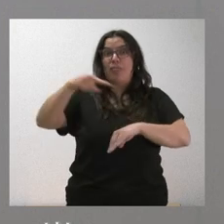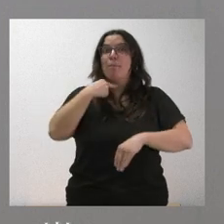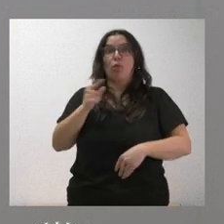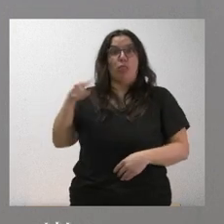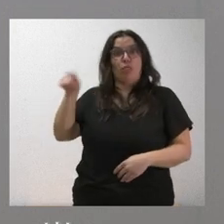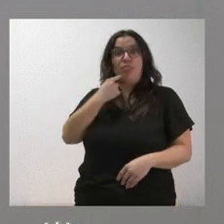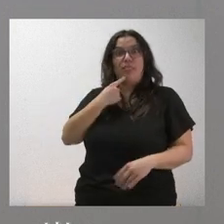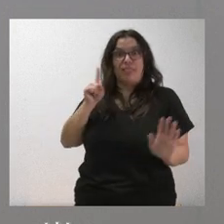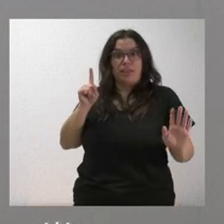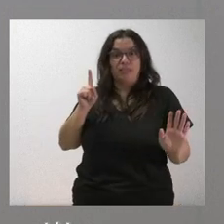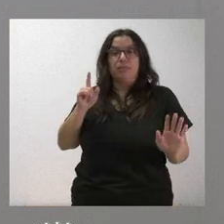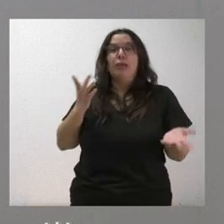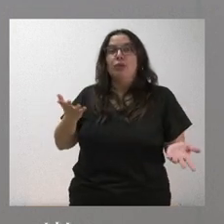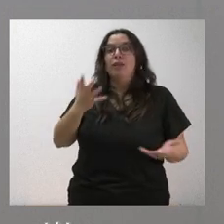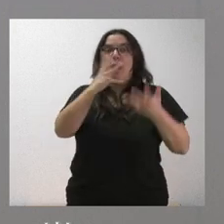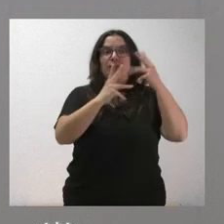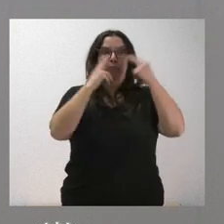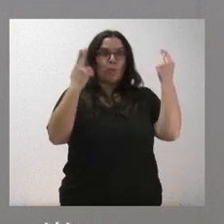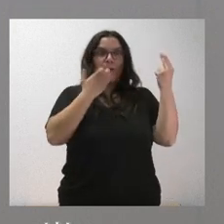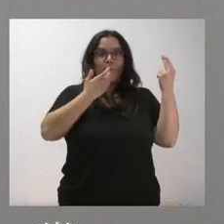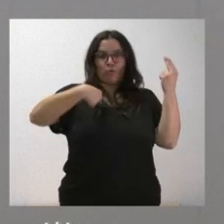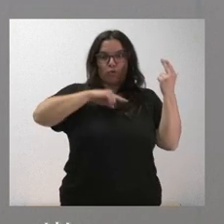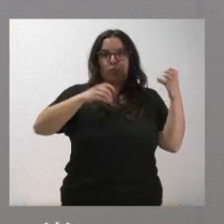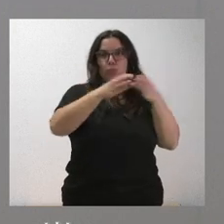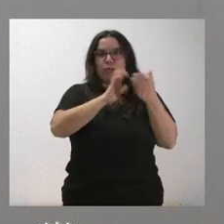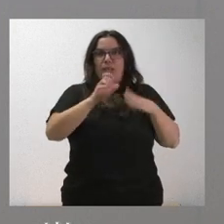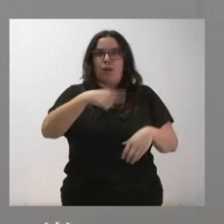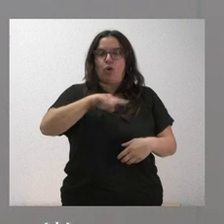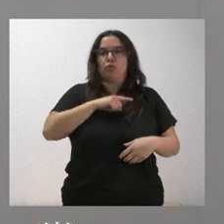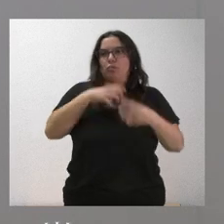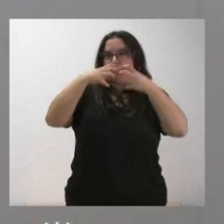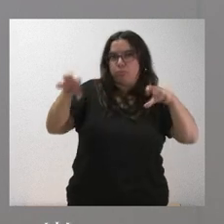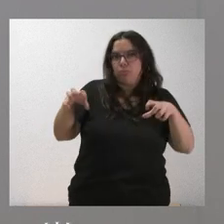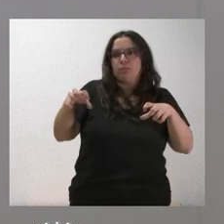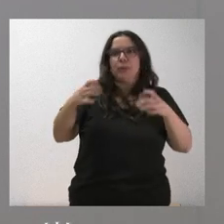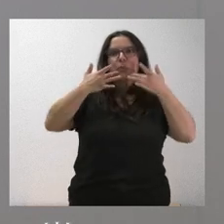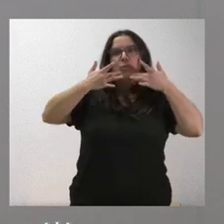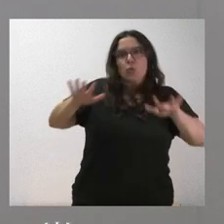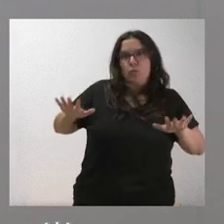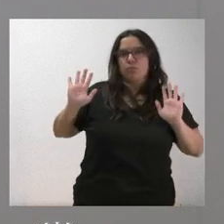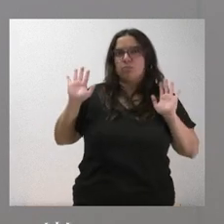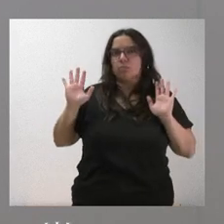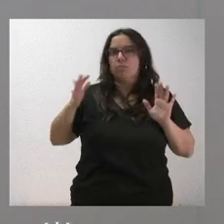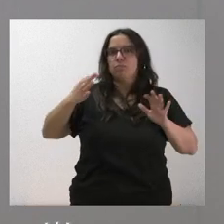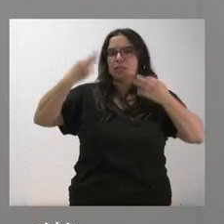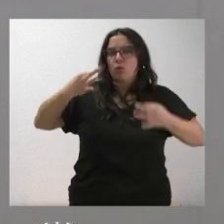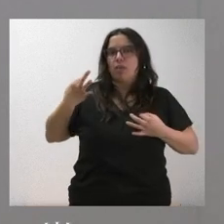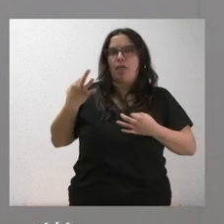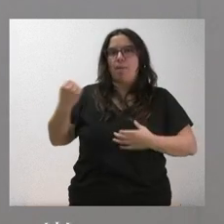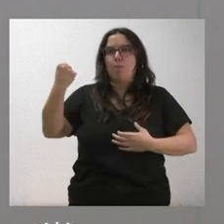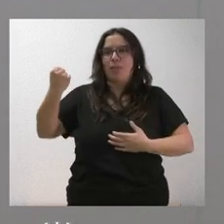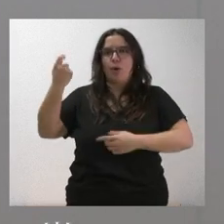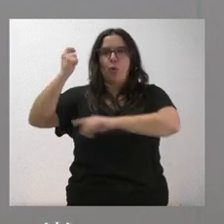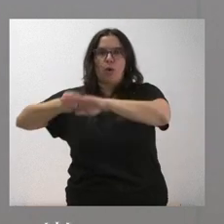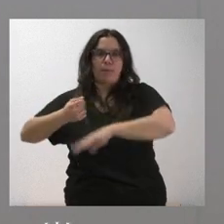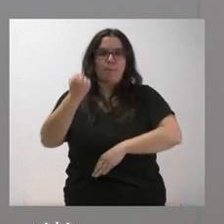tanto que haya una administración pública la junta de Castilla de León que se separen esto de la posición del gobierno de España y que garantice la separación de poderes creo que es